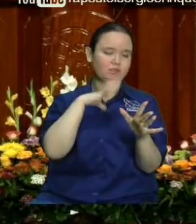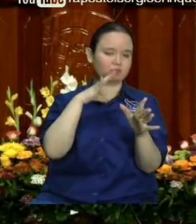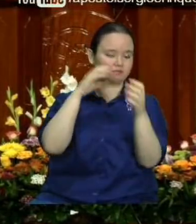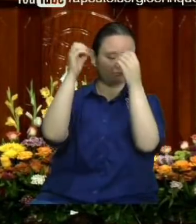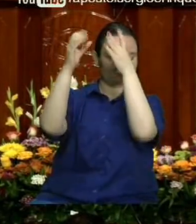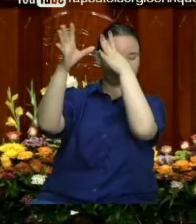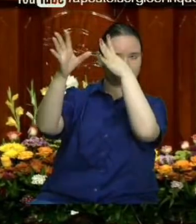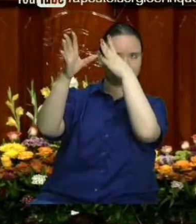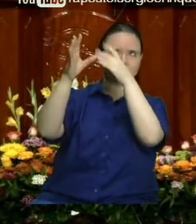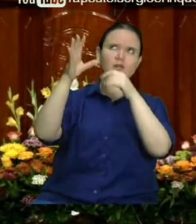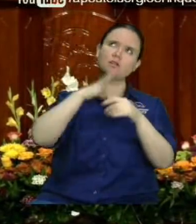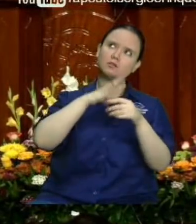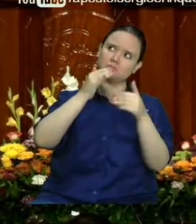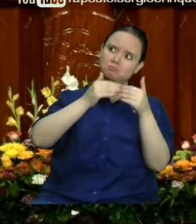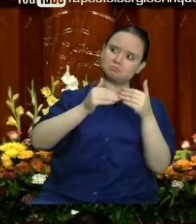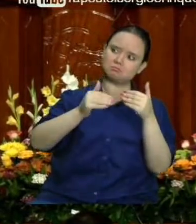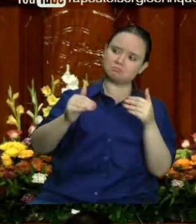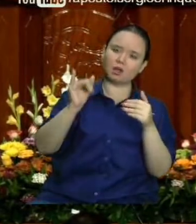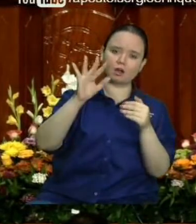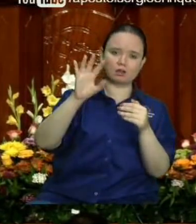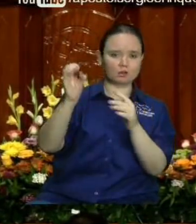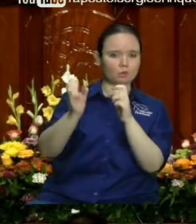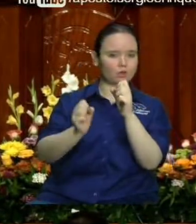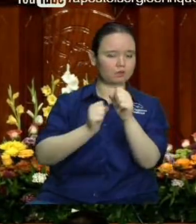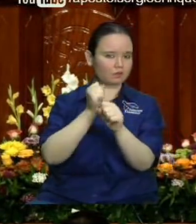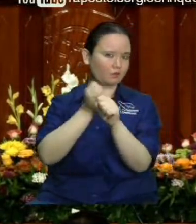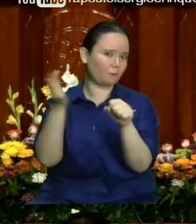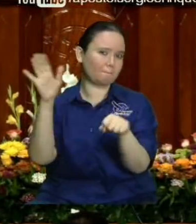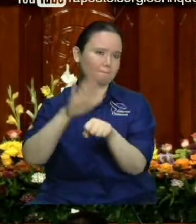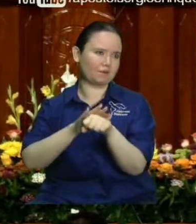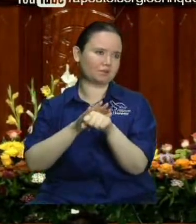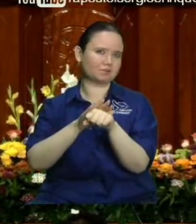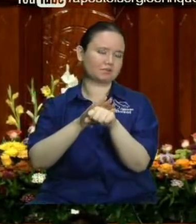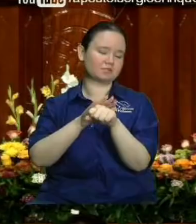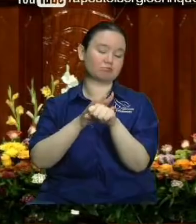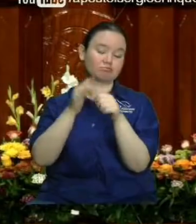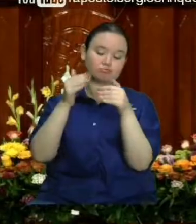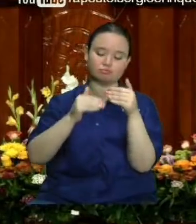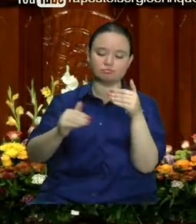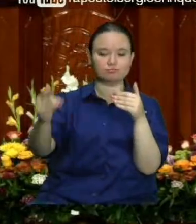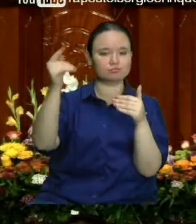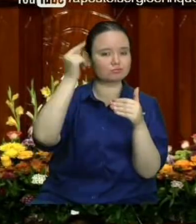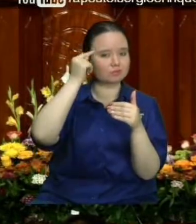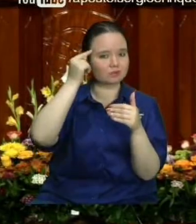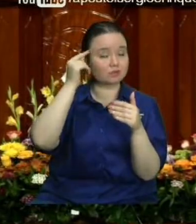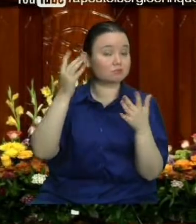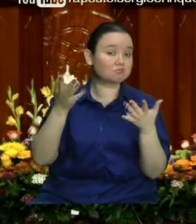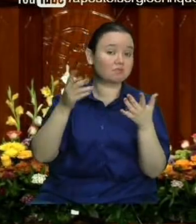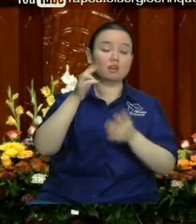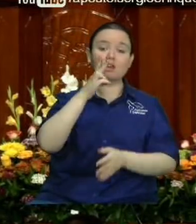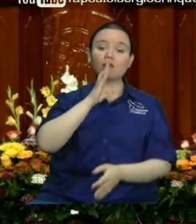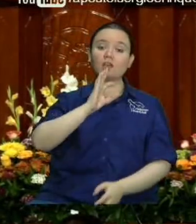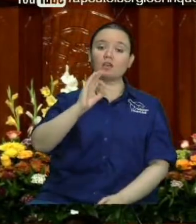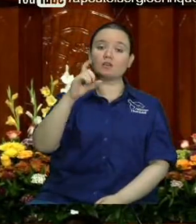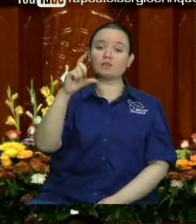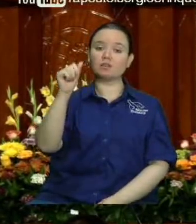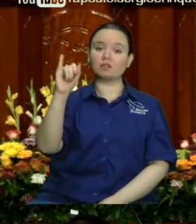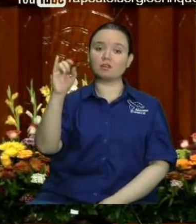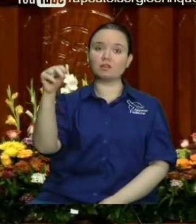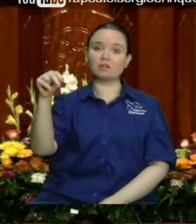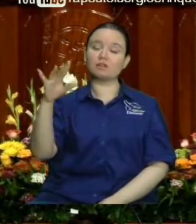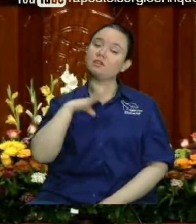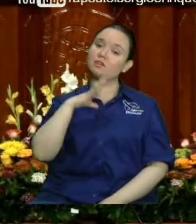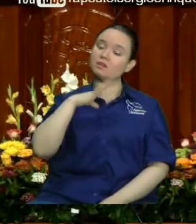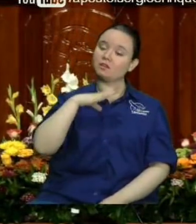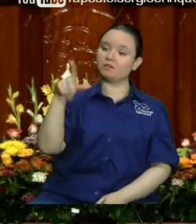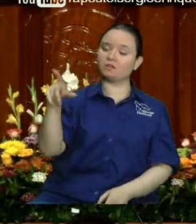ministrando nuestra mente, reflexionando, pensando. Porque los hijos de Caín se hicieron poderosos